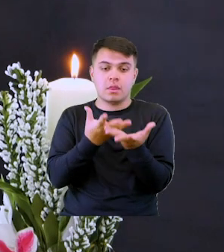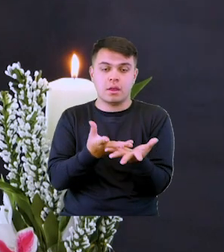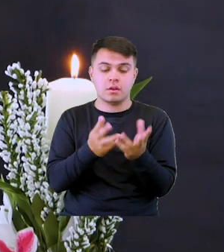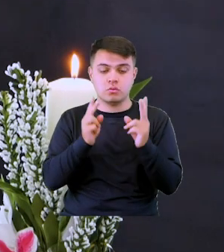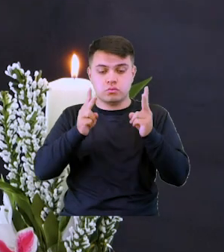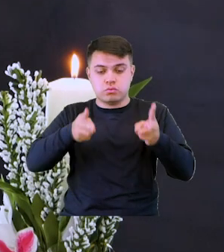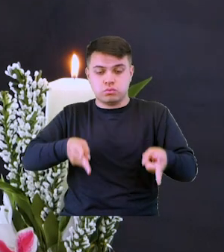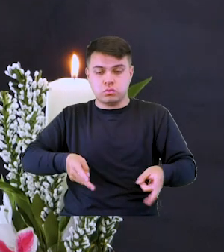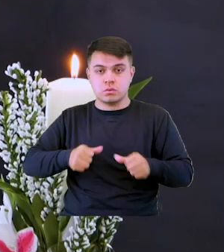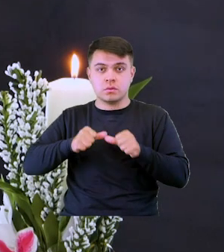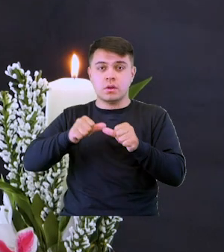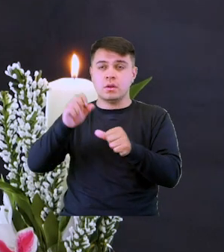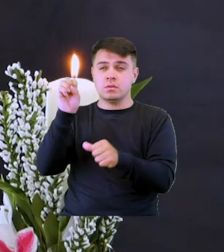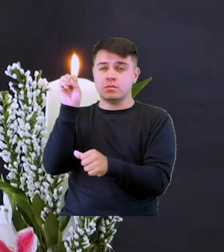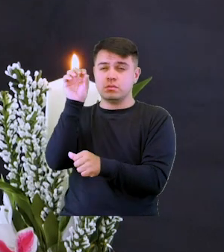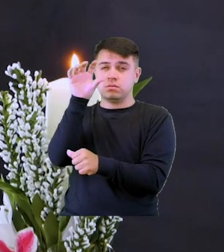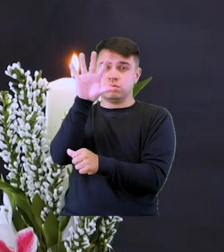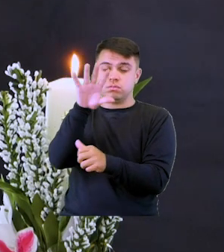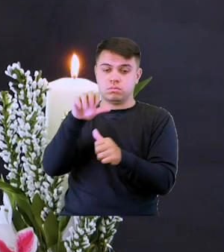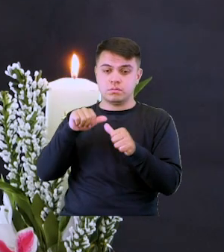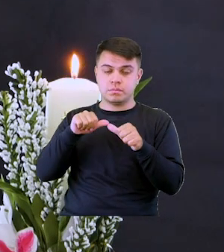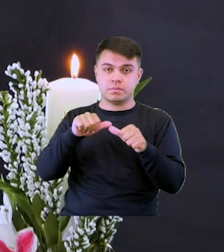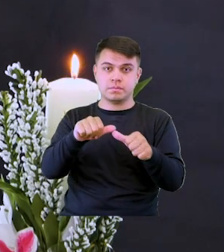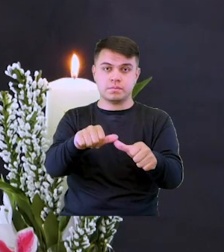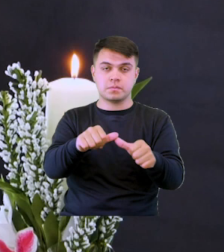el descanso eterno. Y brille, Padre,